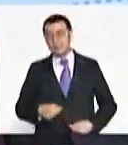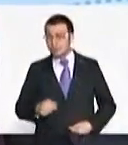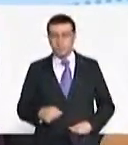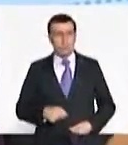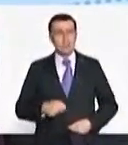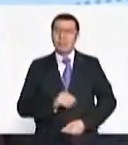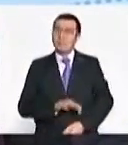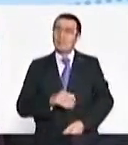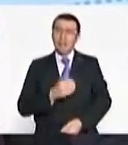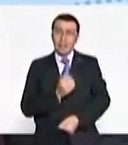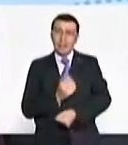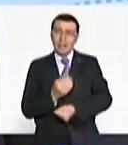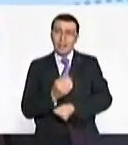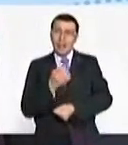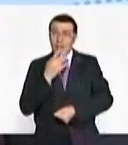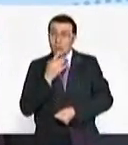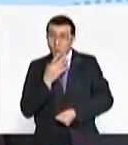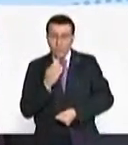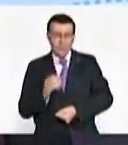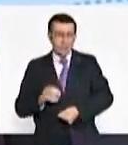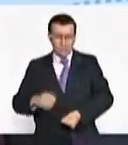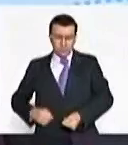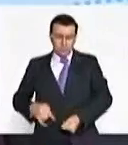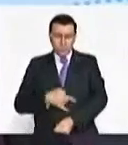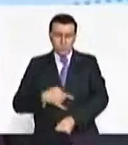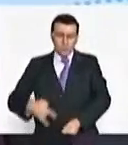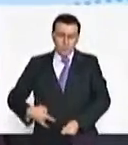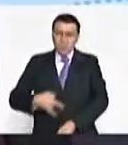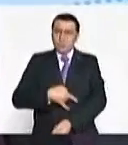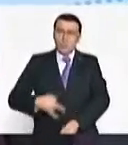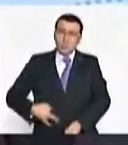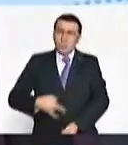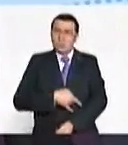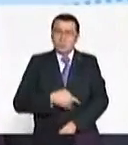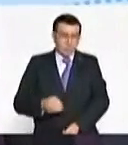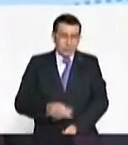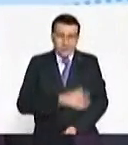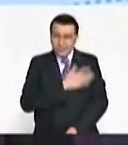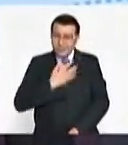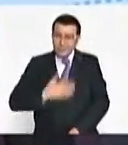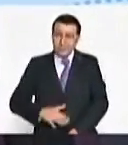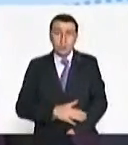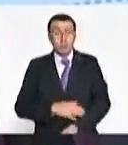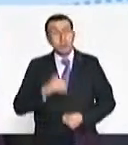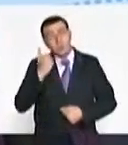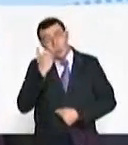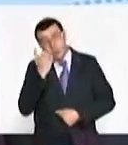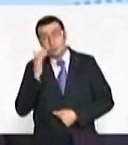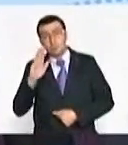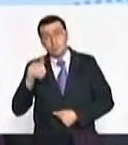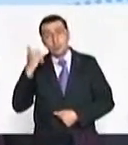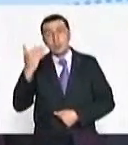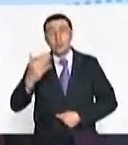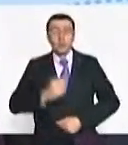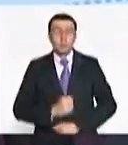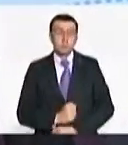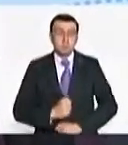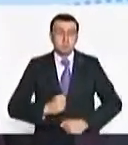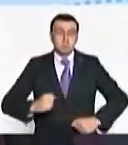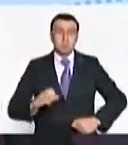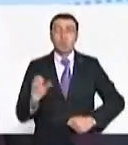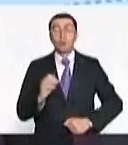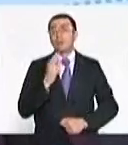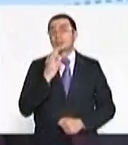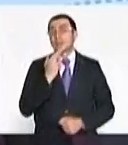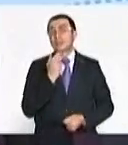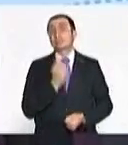cuando el hígado se cansa de liberar todas sus sustancias para detoxificar el cuerpo, y usted termina siendo una persona con obesidad o con diabetes o con esas